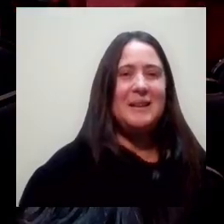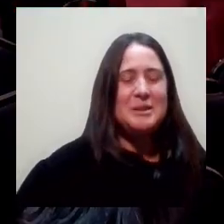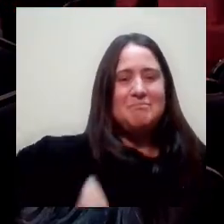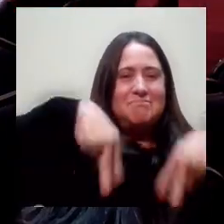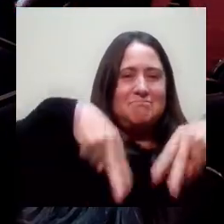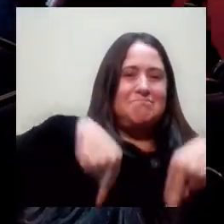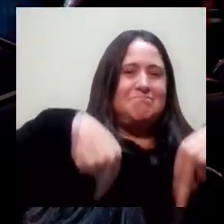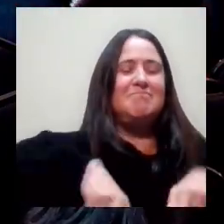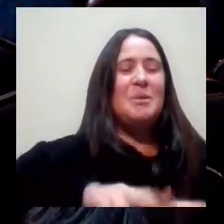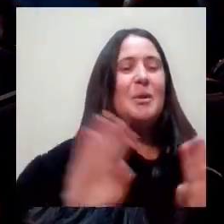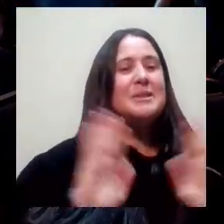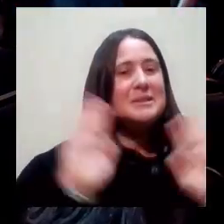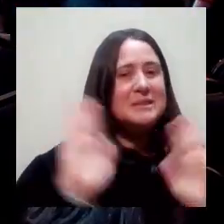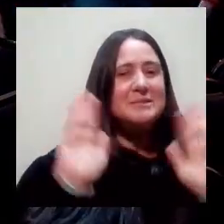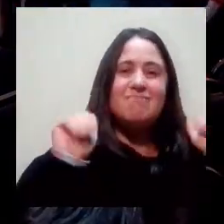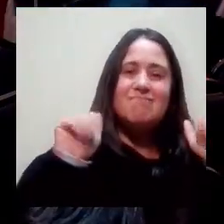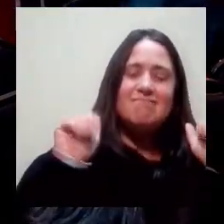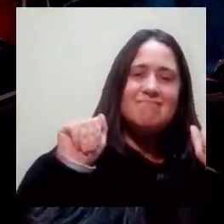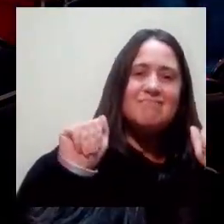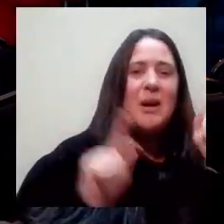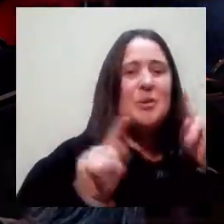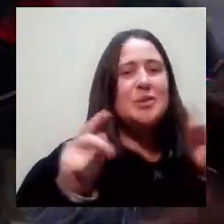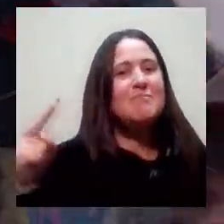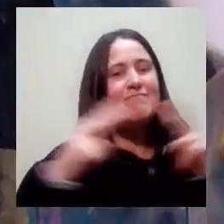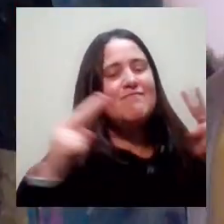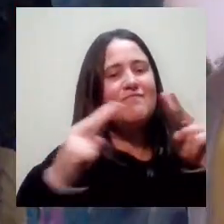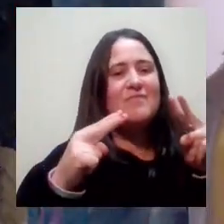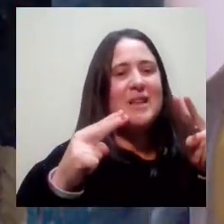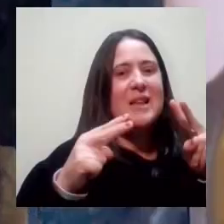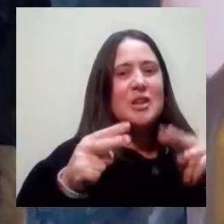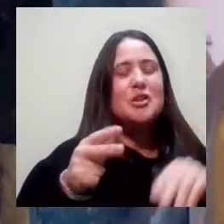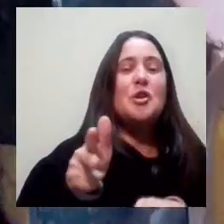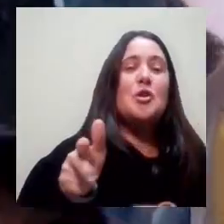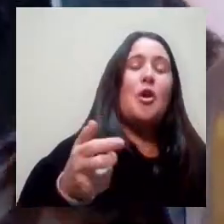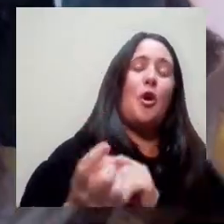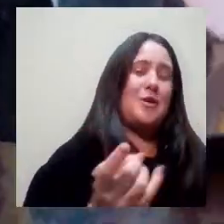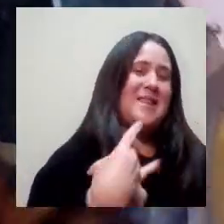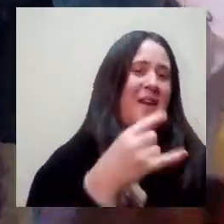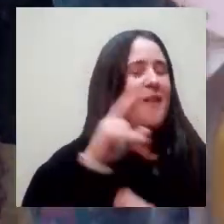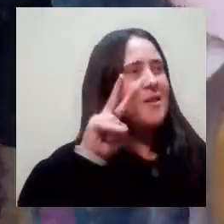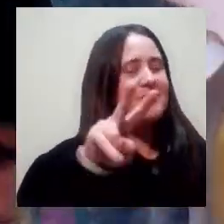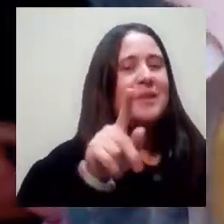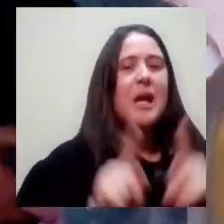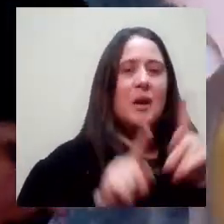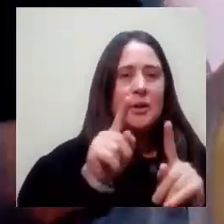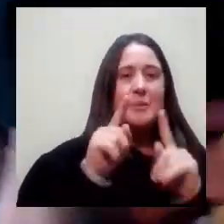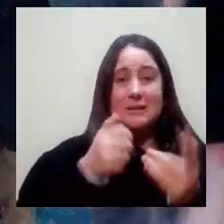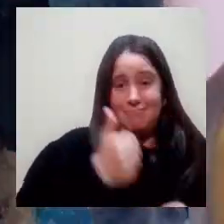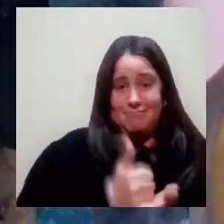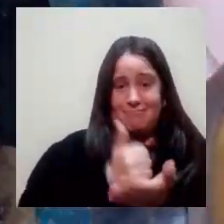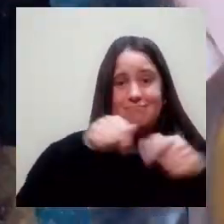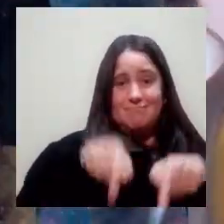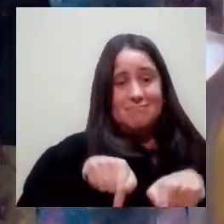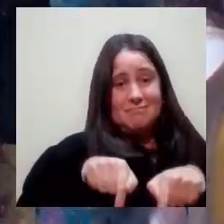Bueno, despedimos a quienes nos siguen por el canal de Ceibal, por el streaming, quienes permanecemos acá en el